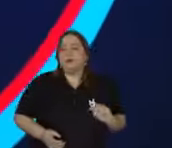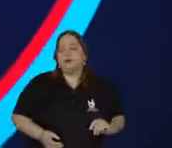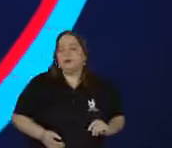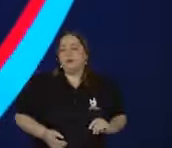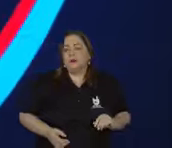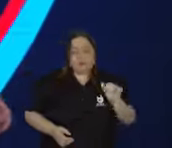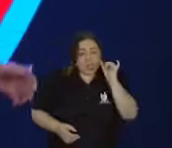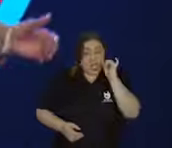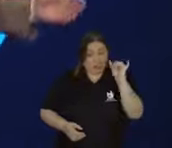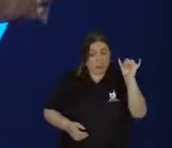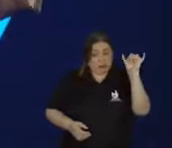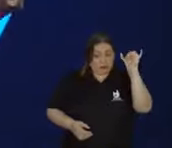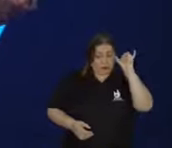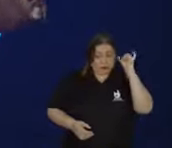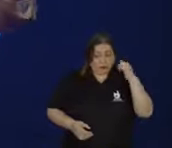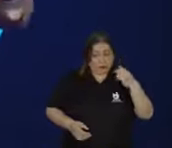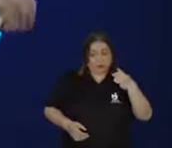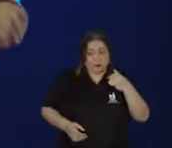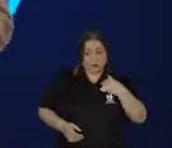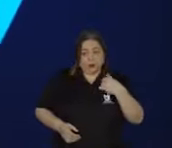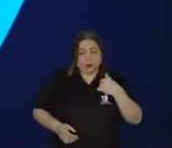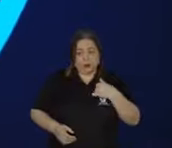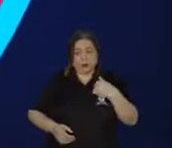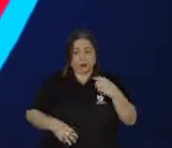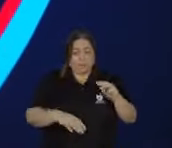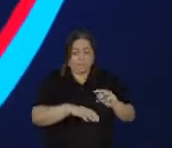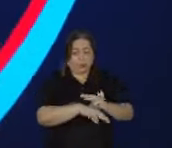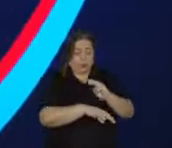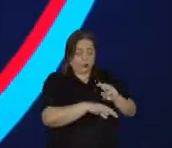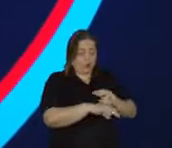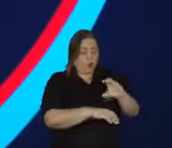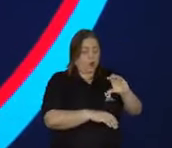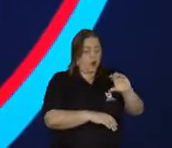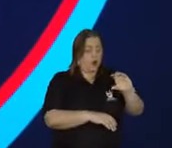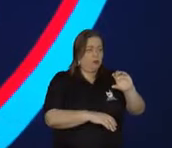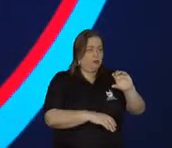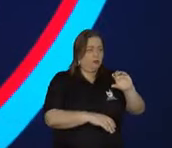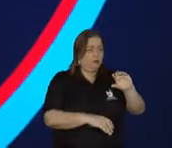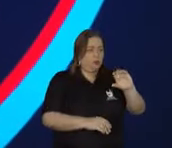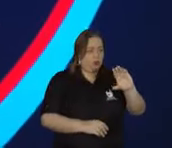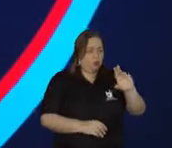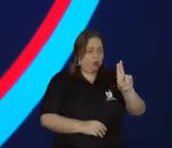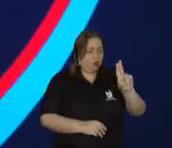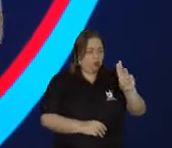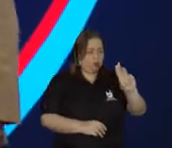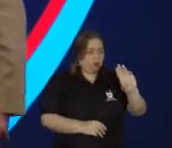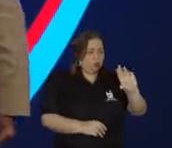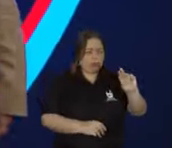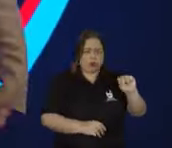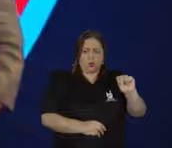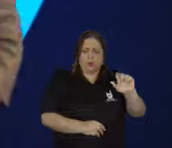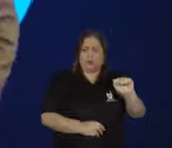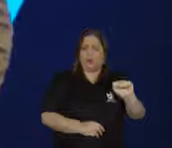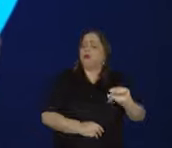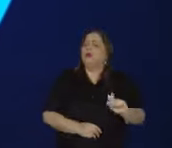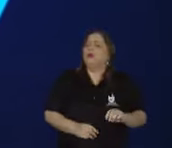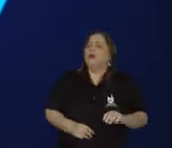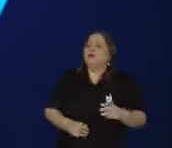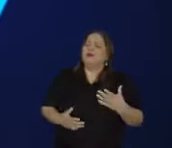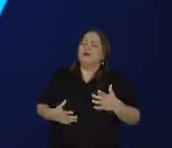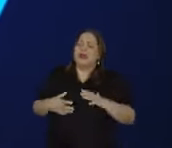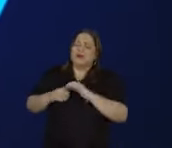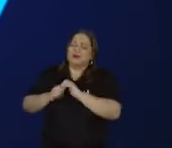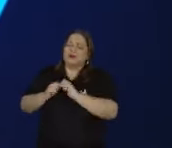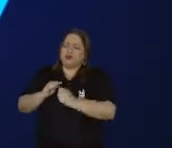desde el día de ayer, estamos como ministerio en Jucum con un luto muy grande.